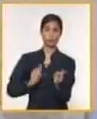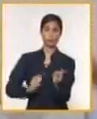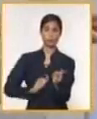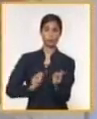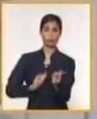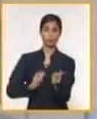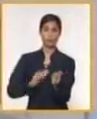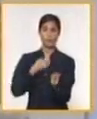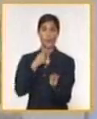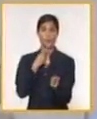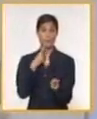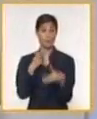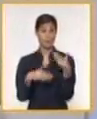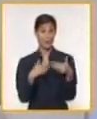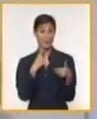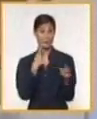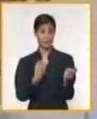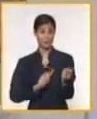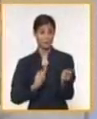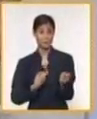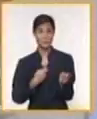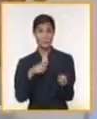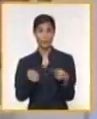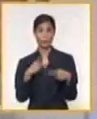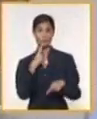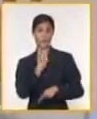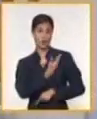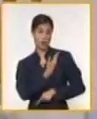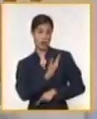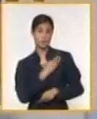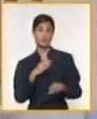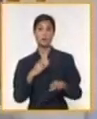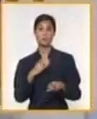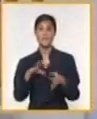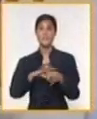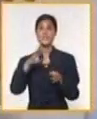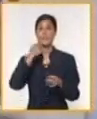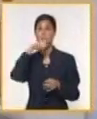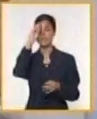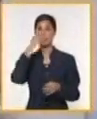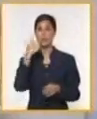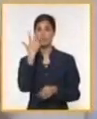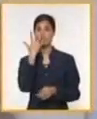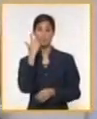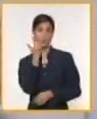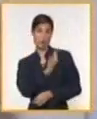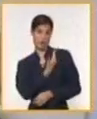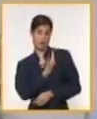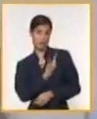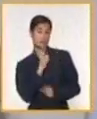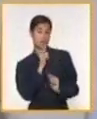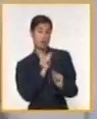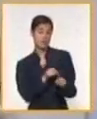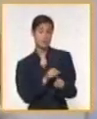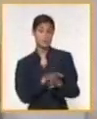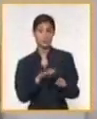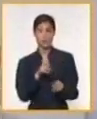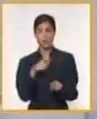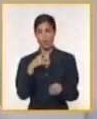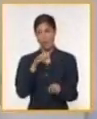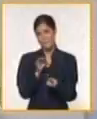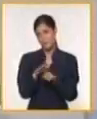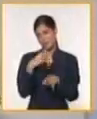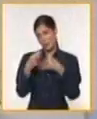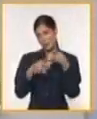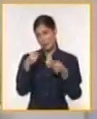el genocidio en Gaza, que también es el trasfondo de todo esto que estamos... que vamos a comenzar a hablar aquí, porque